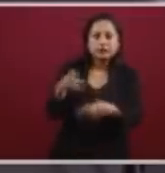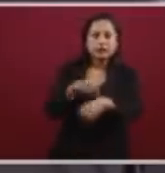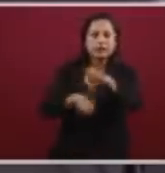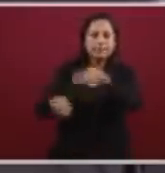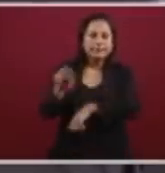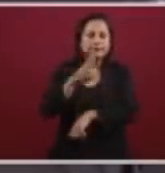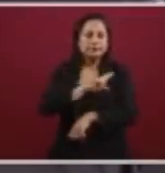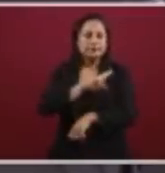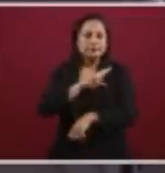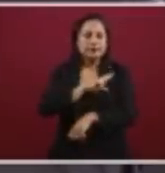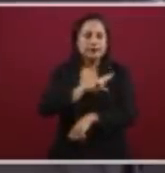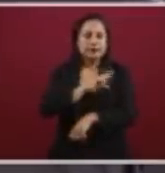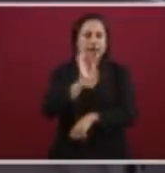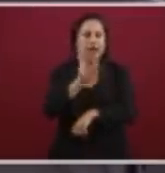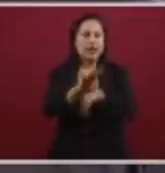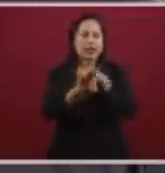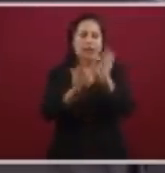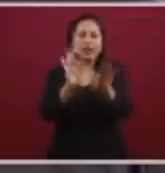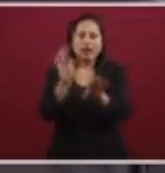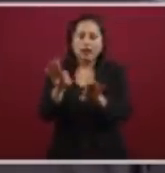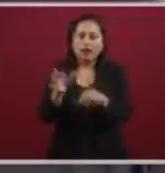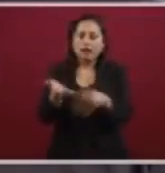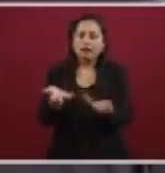de eso lo habían hecho